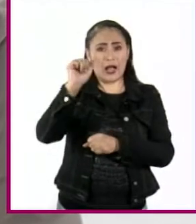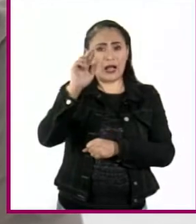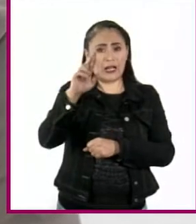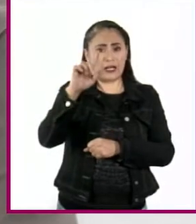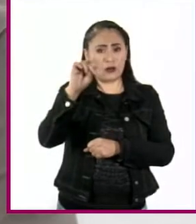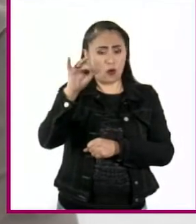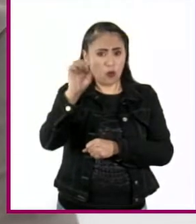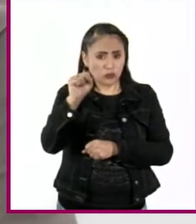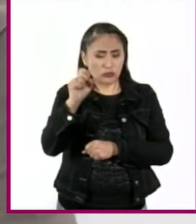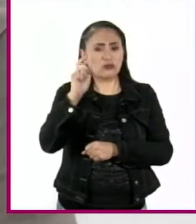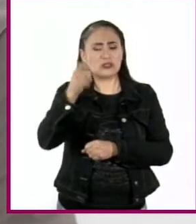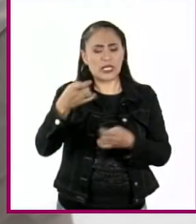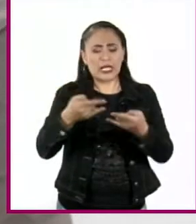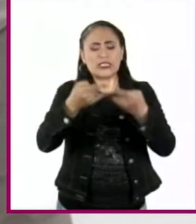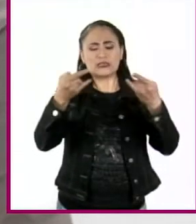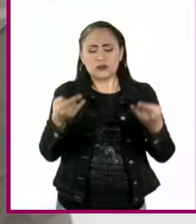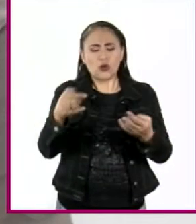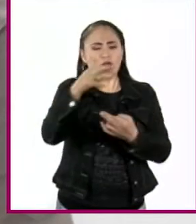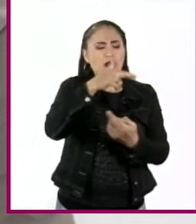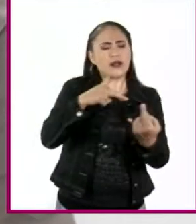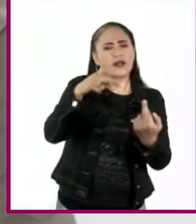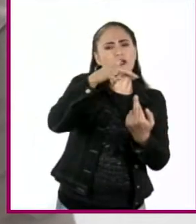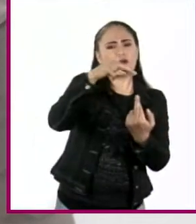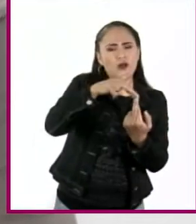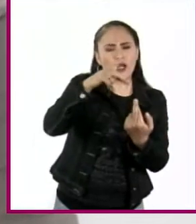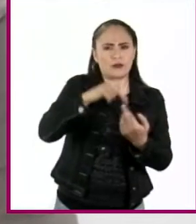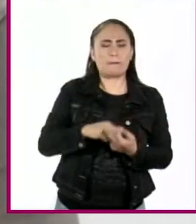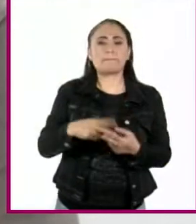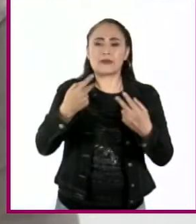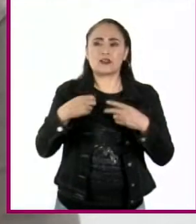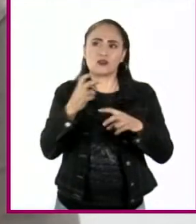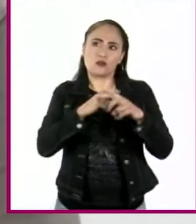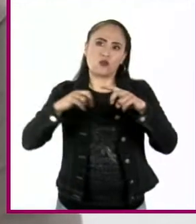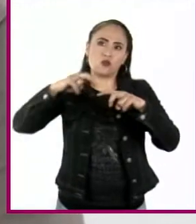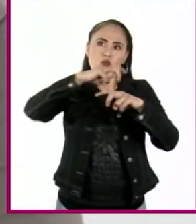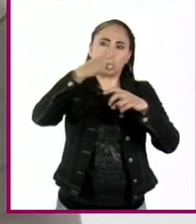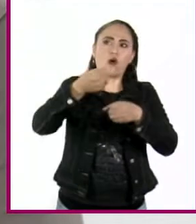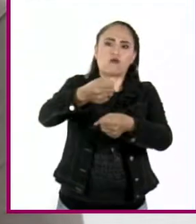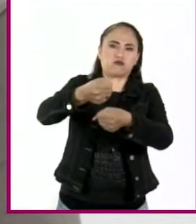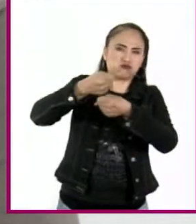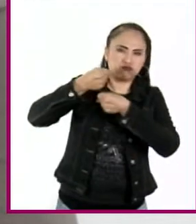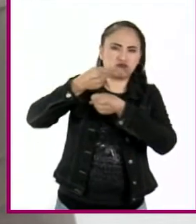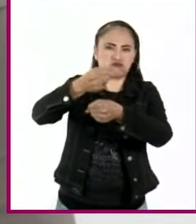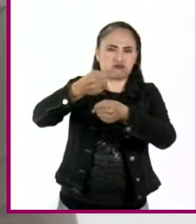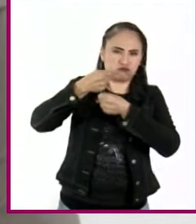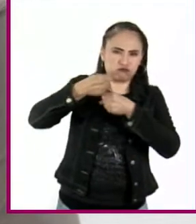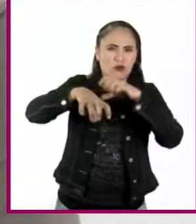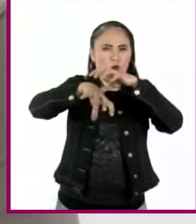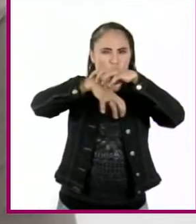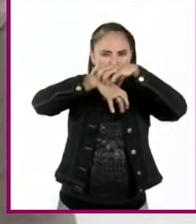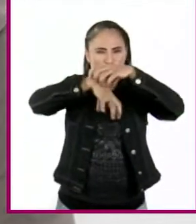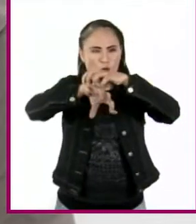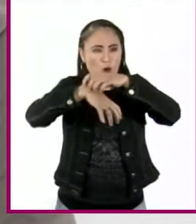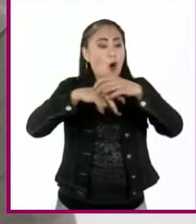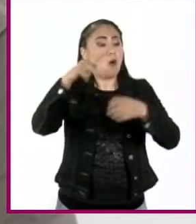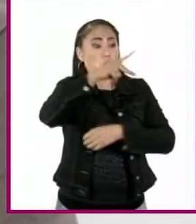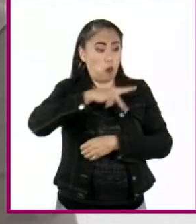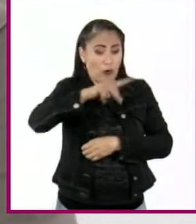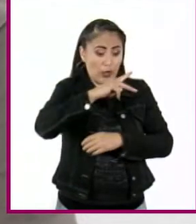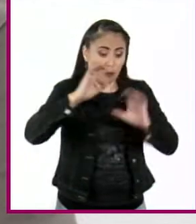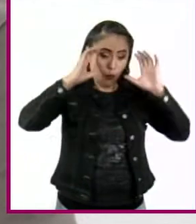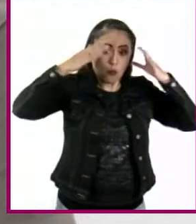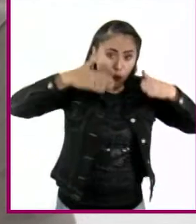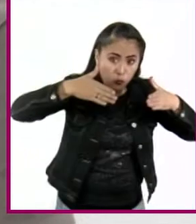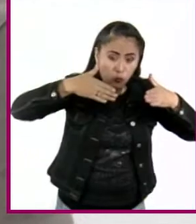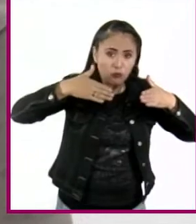dice que en la historia regional, el sujeto que subió al campanario de la iglesia ya no ve solamente el pueblo donde está esa iglesia, sino que tiene